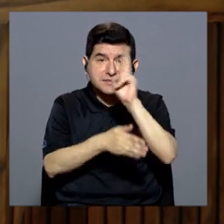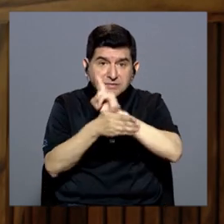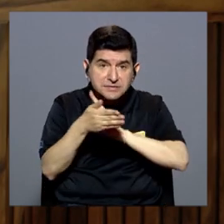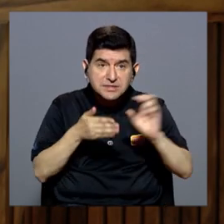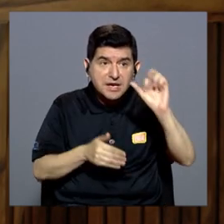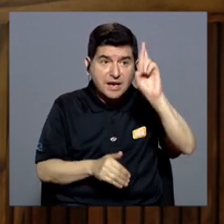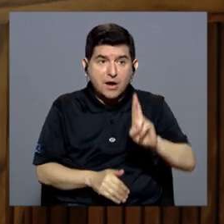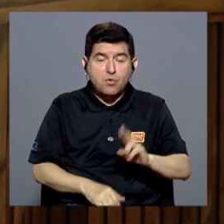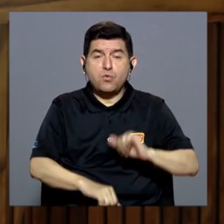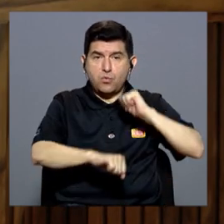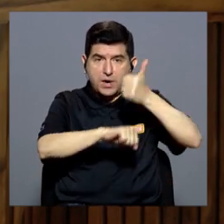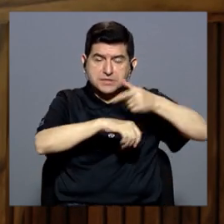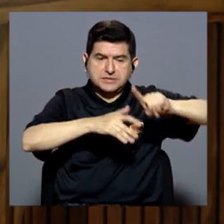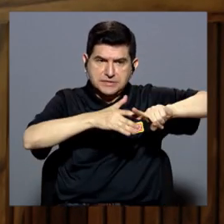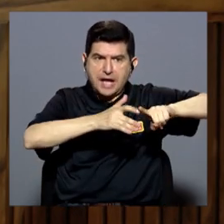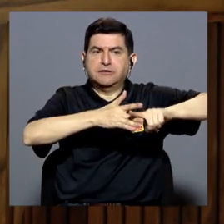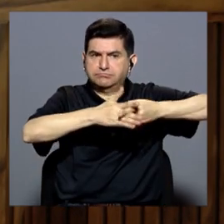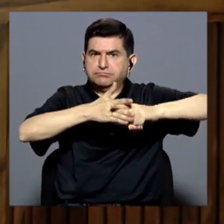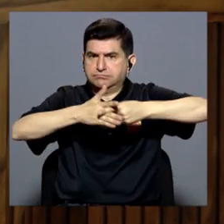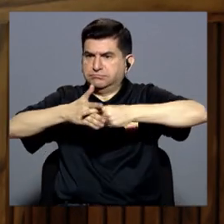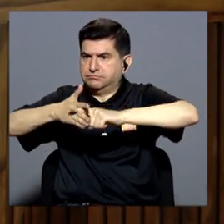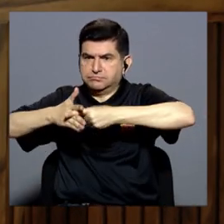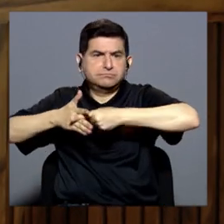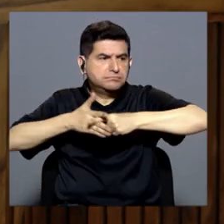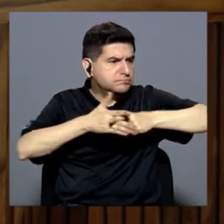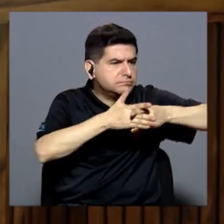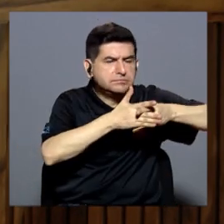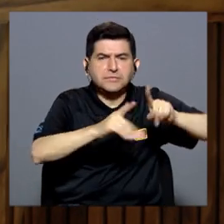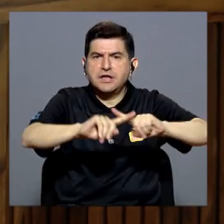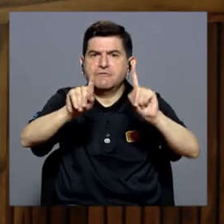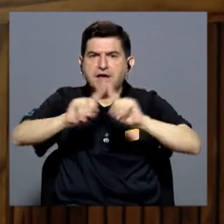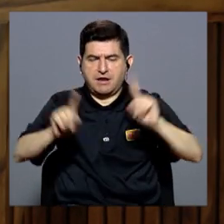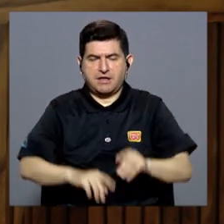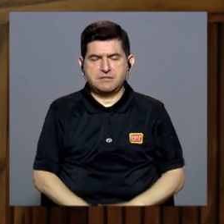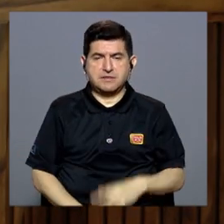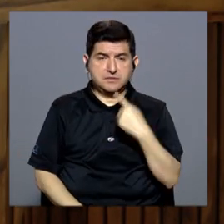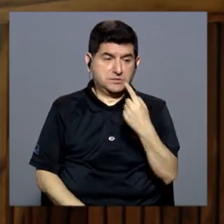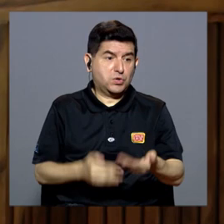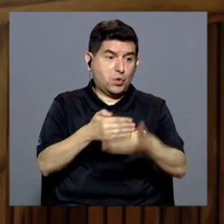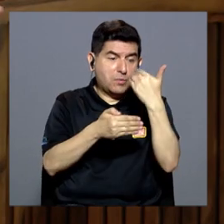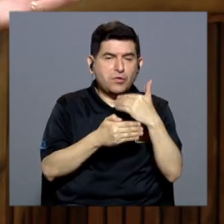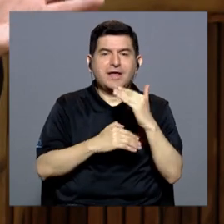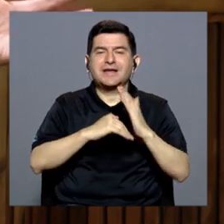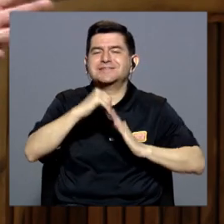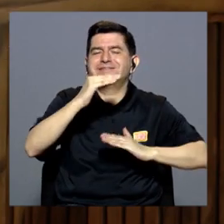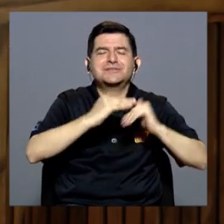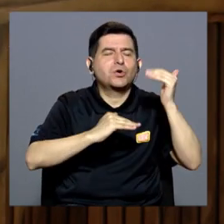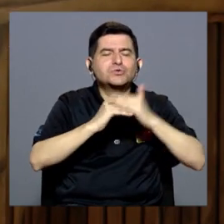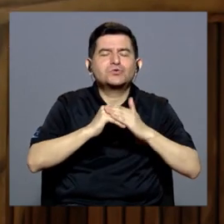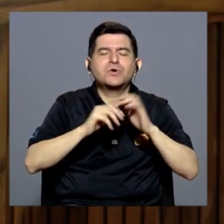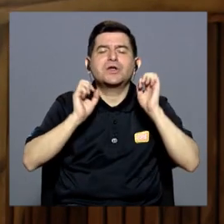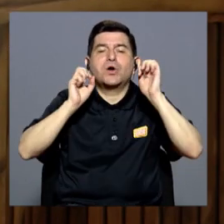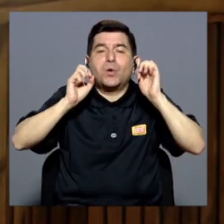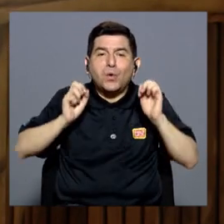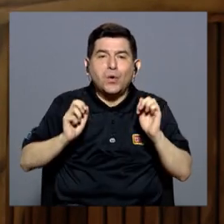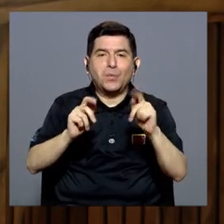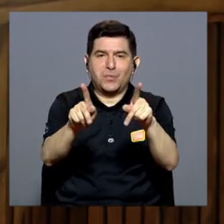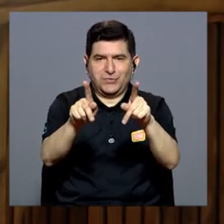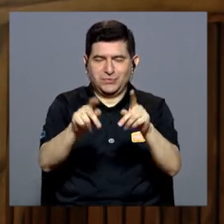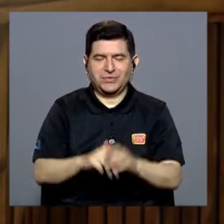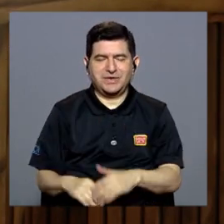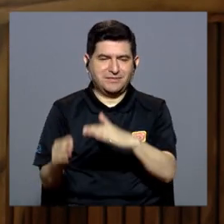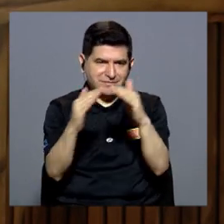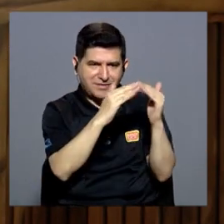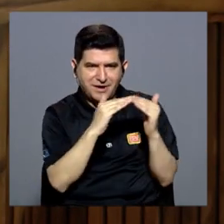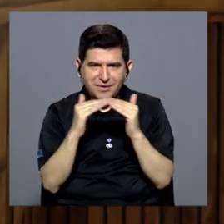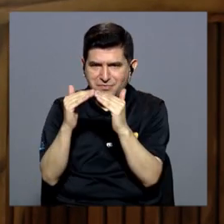Costa Rica crea estos mecanismos, como acabo de decirlo, construye estas avenidas para que la